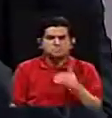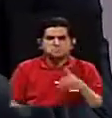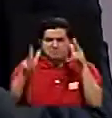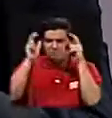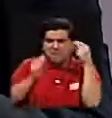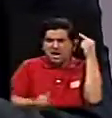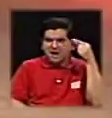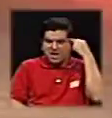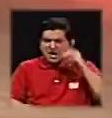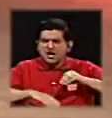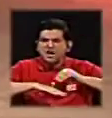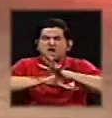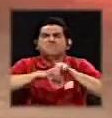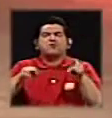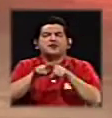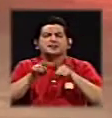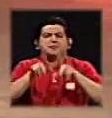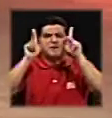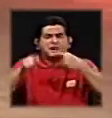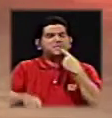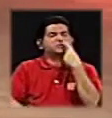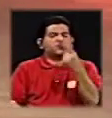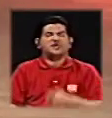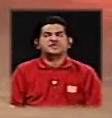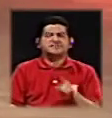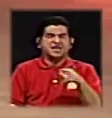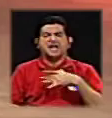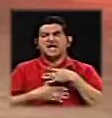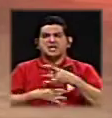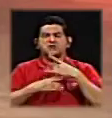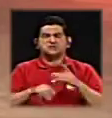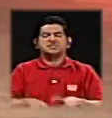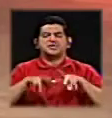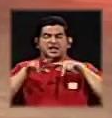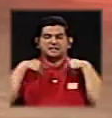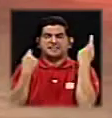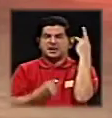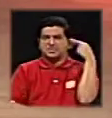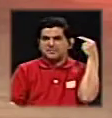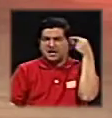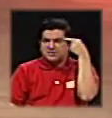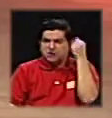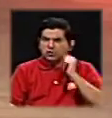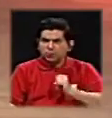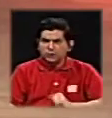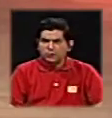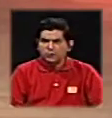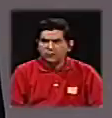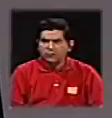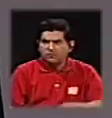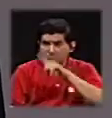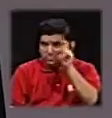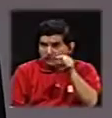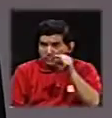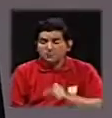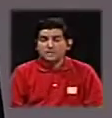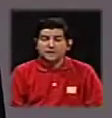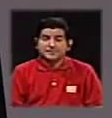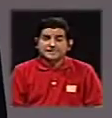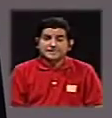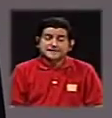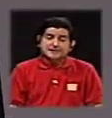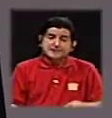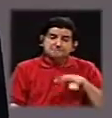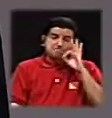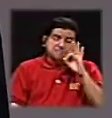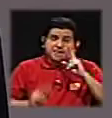gobierno, permearía entonces también a quienes se dicen que son simpatizantes del partido en el gobierno. Bueno, sí. Cuando